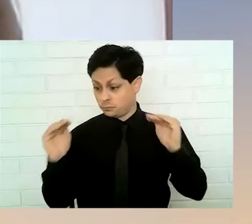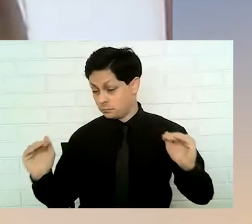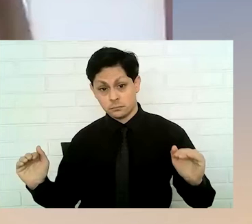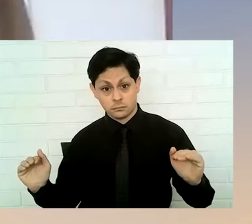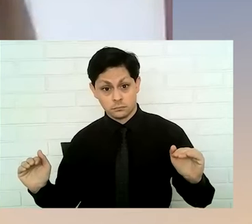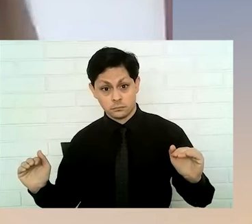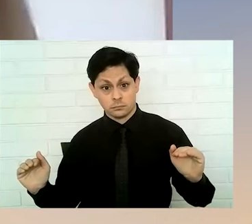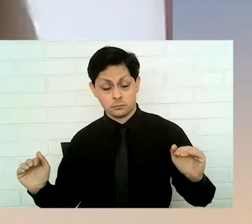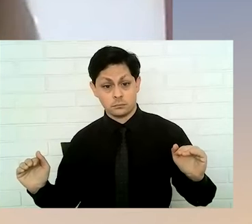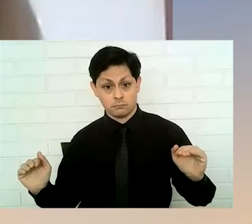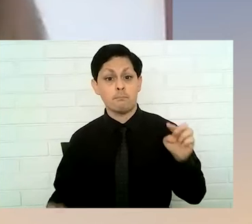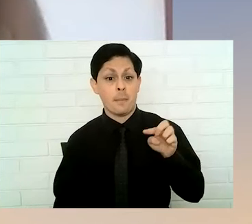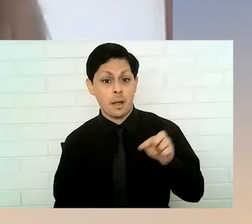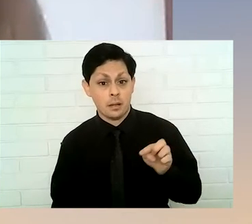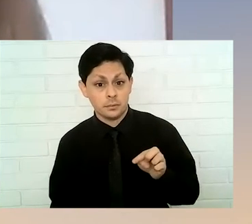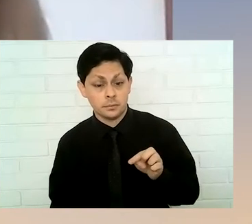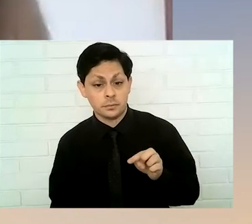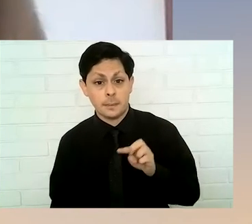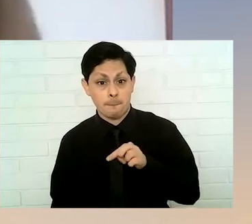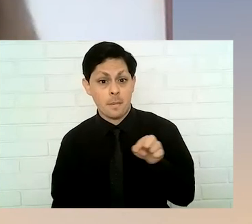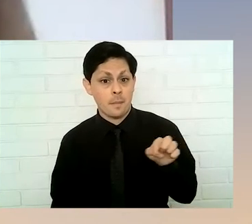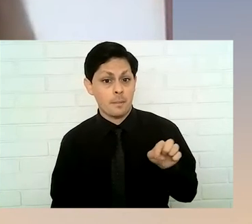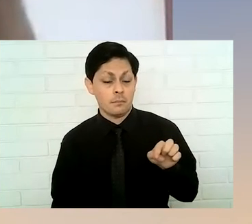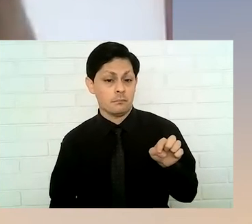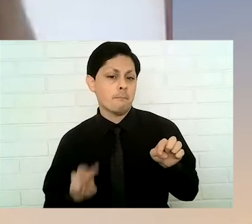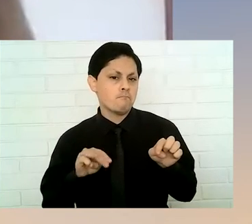que estaban en condiciones muy